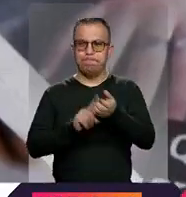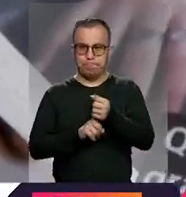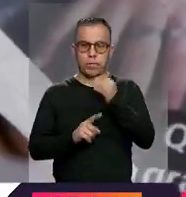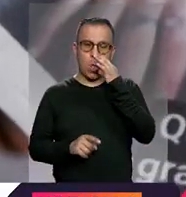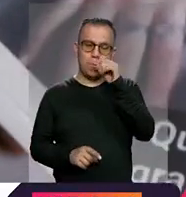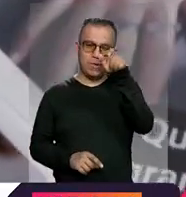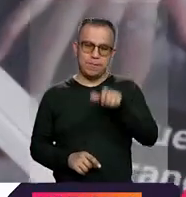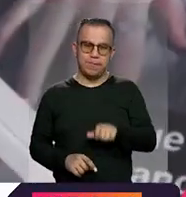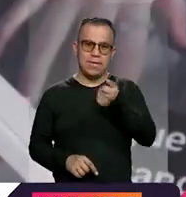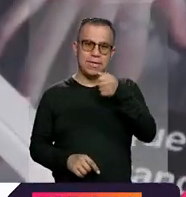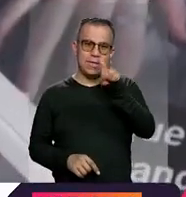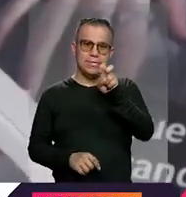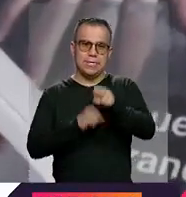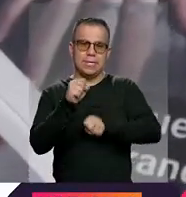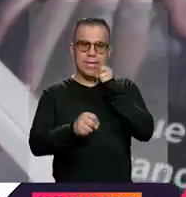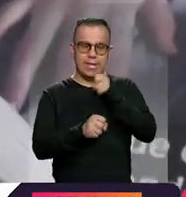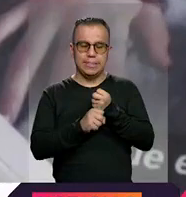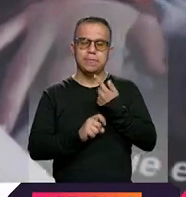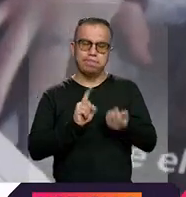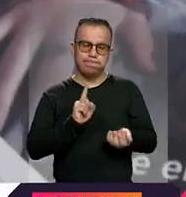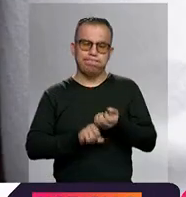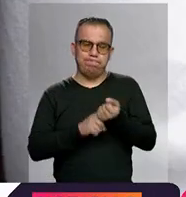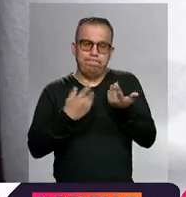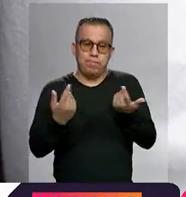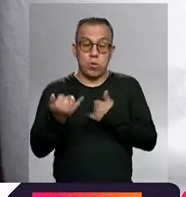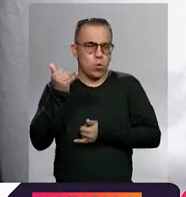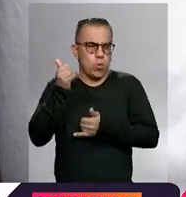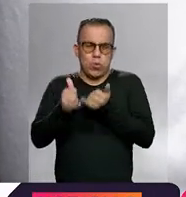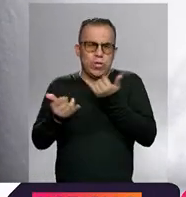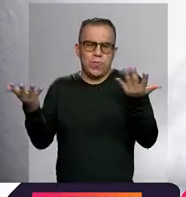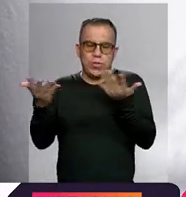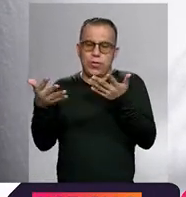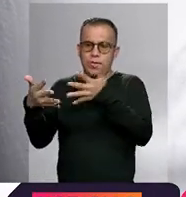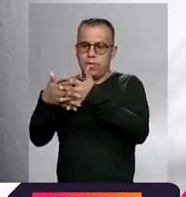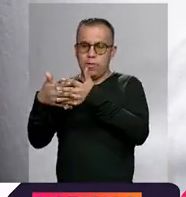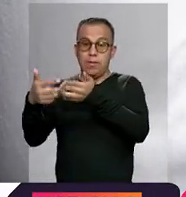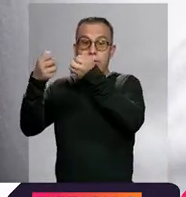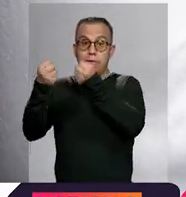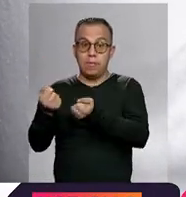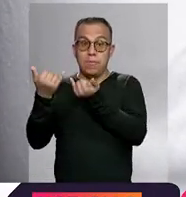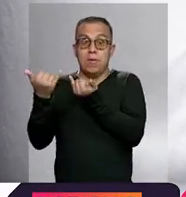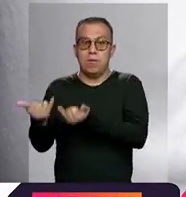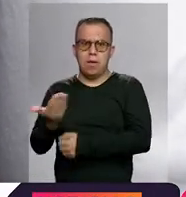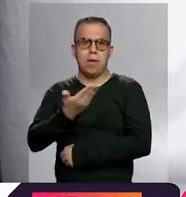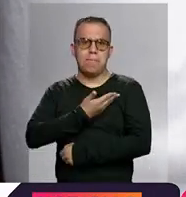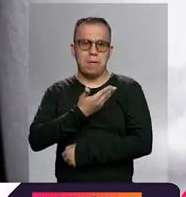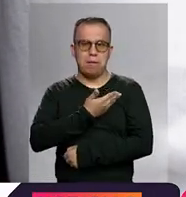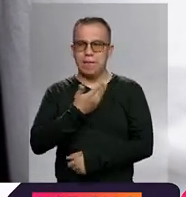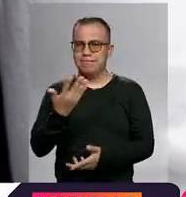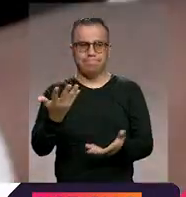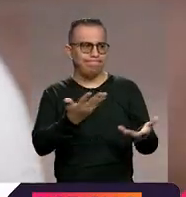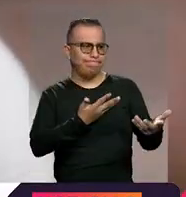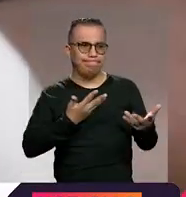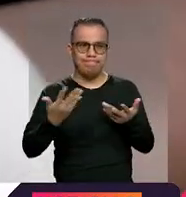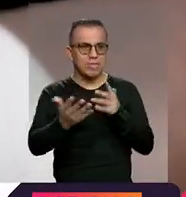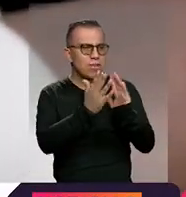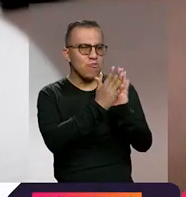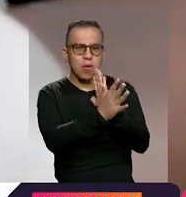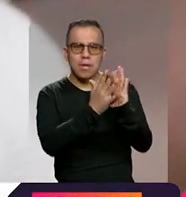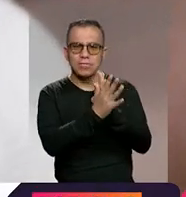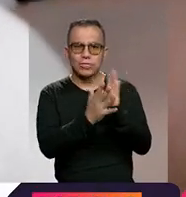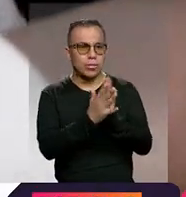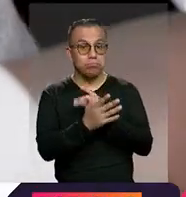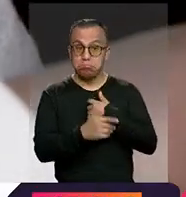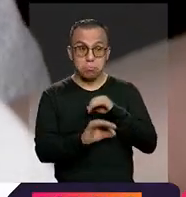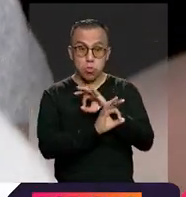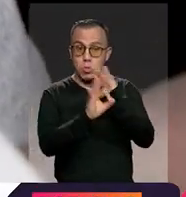Duván Barros, de 17 años. El joven había sido visto por última vez en el portal Américas y aunque la madre pidió a las autoridades información,